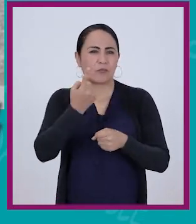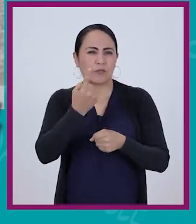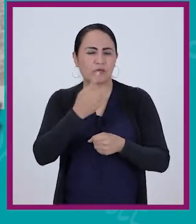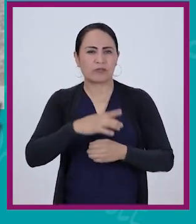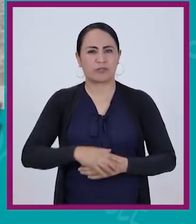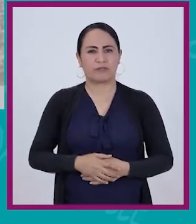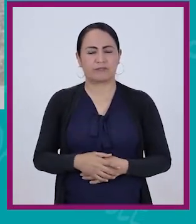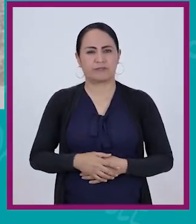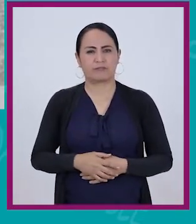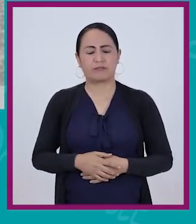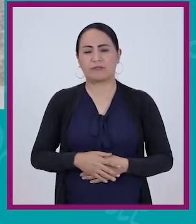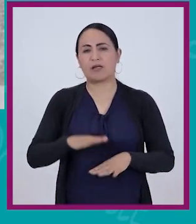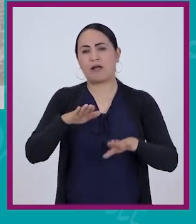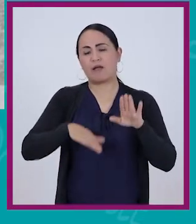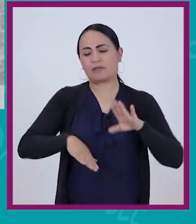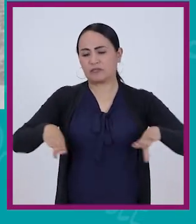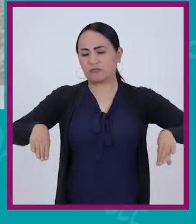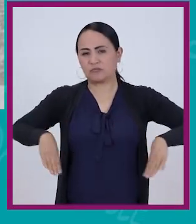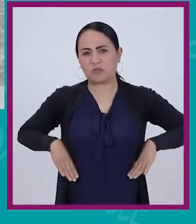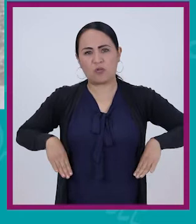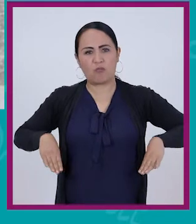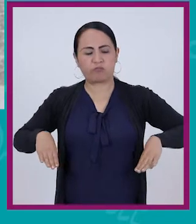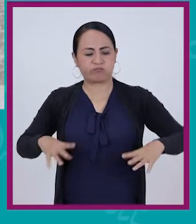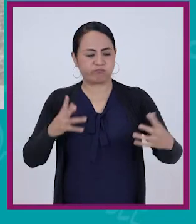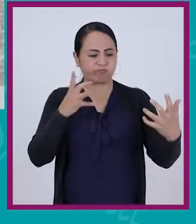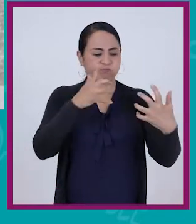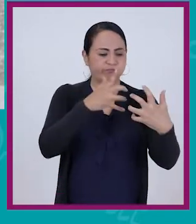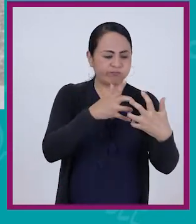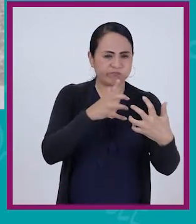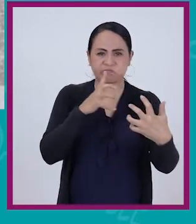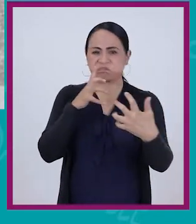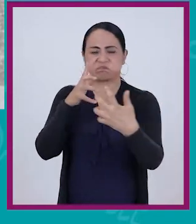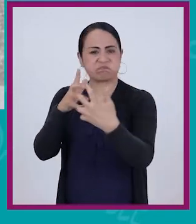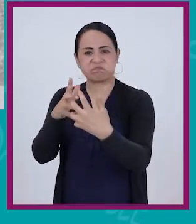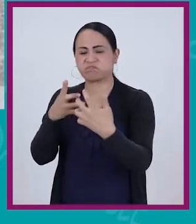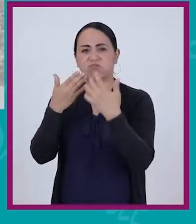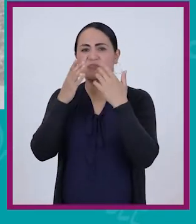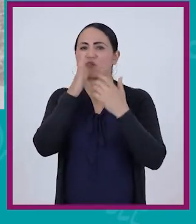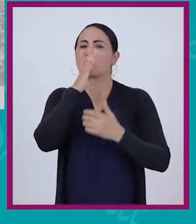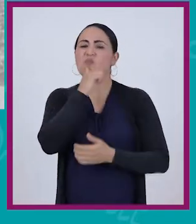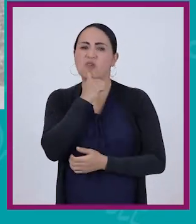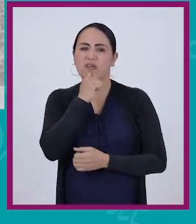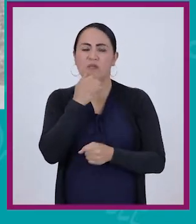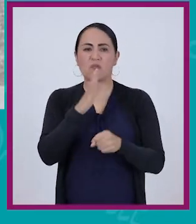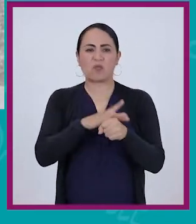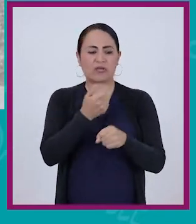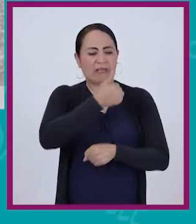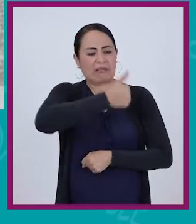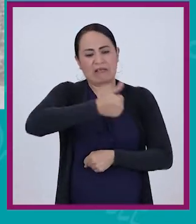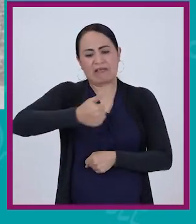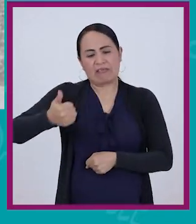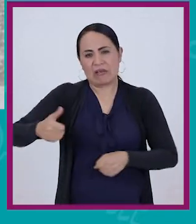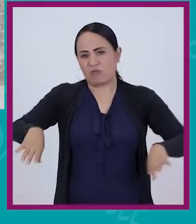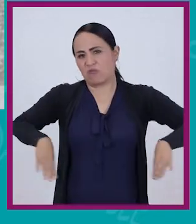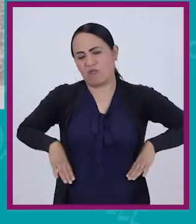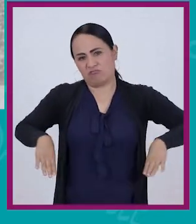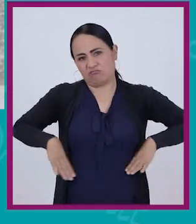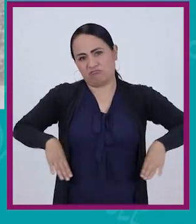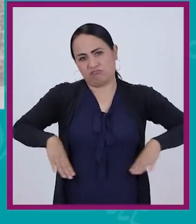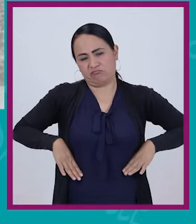en equipo es el resultado de la incompatibilidad que puede darse por las